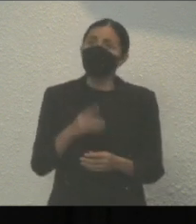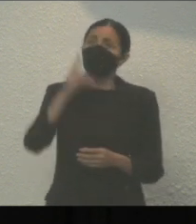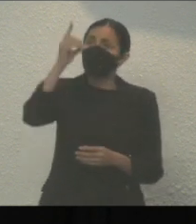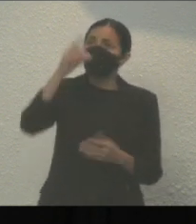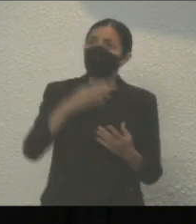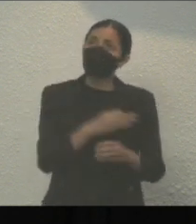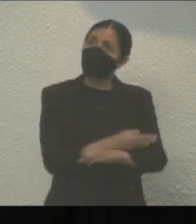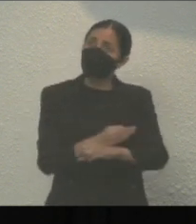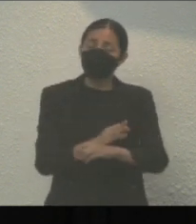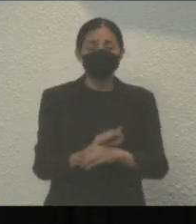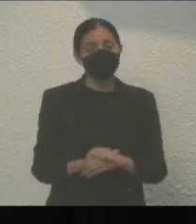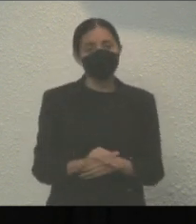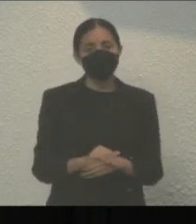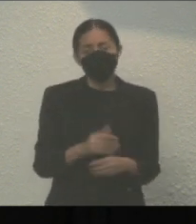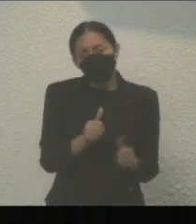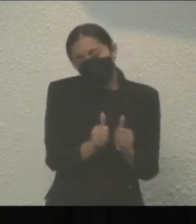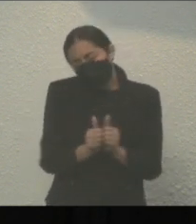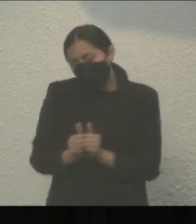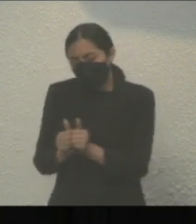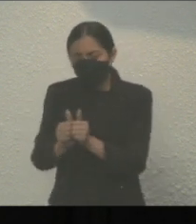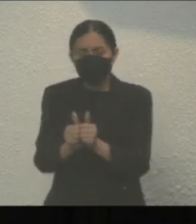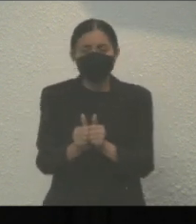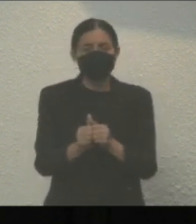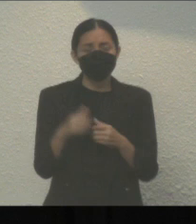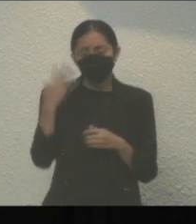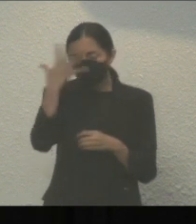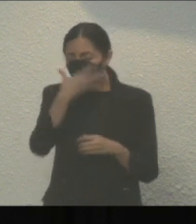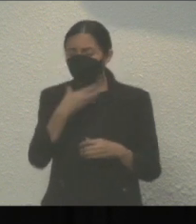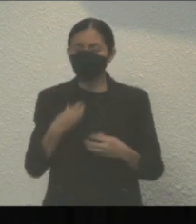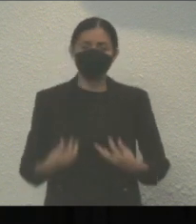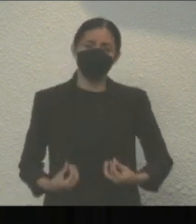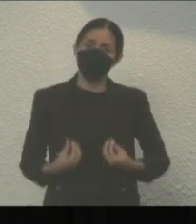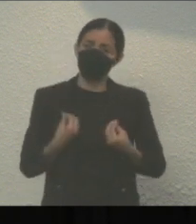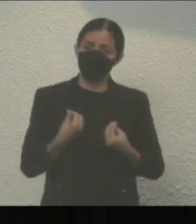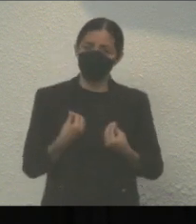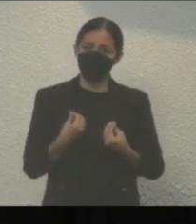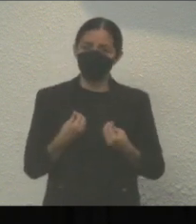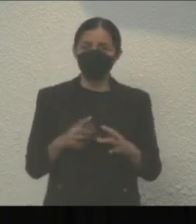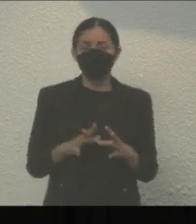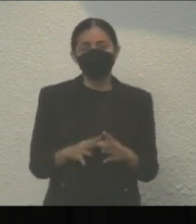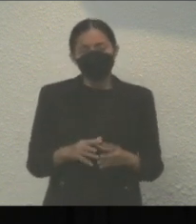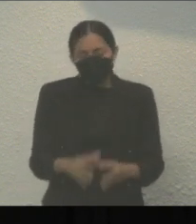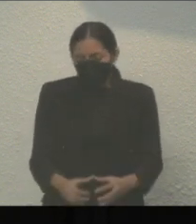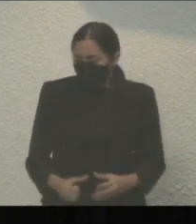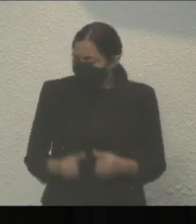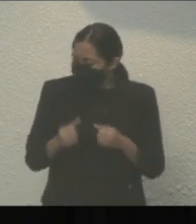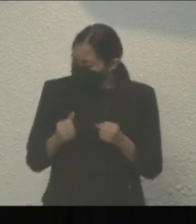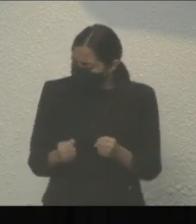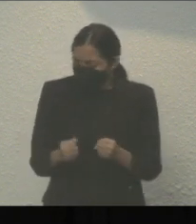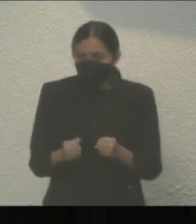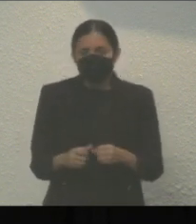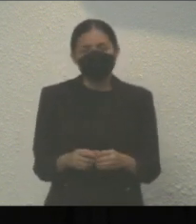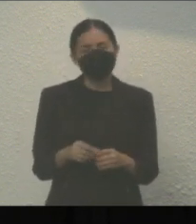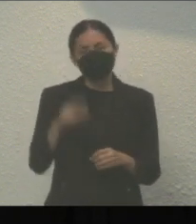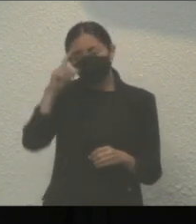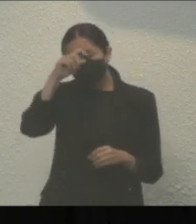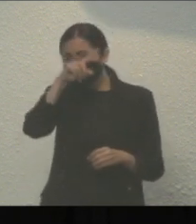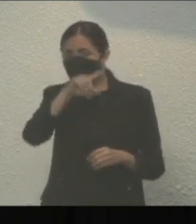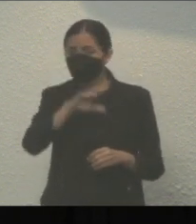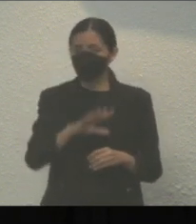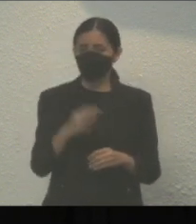familia, por acompañarme en esta maravillosa vida y por ser el sostén en tiempos más difíciles.